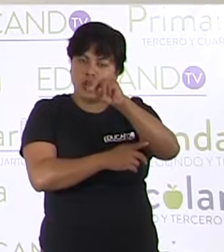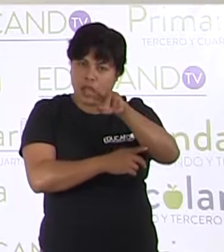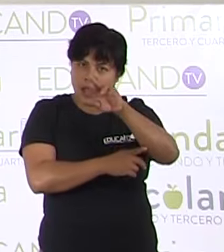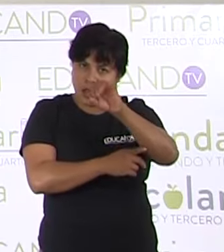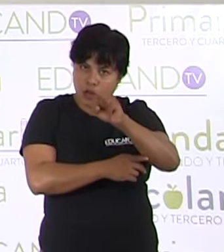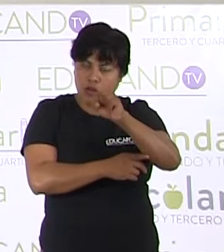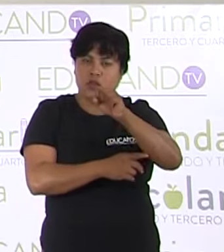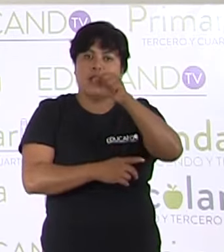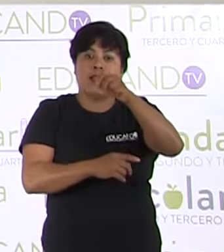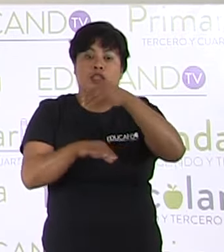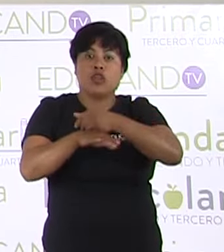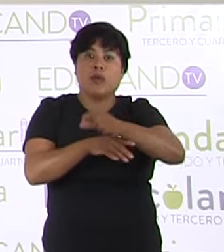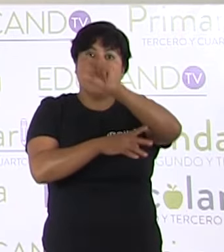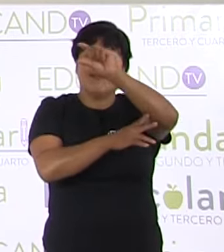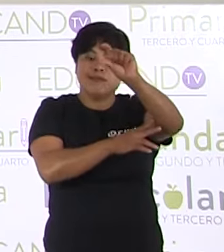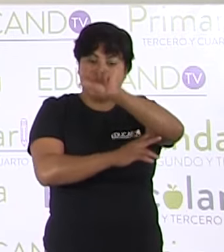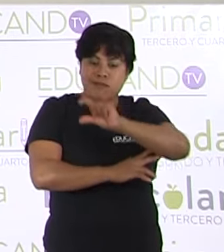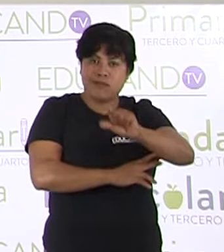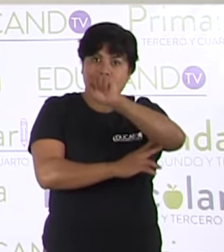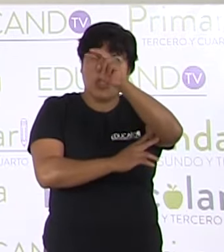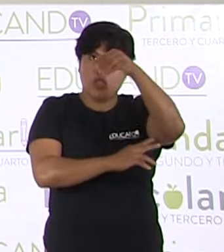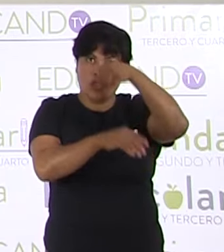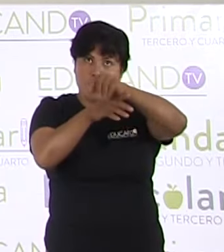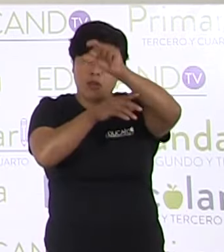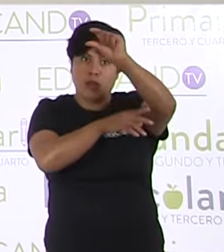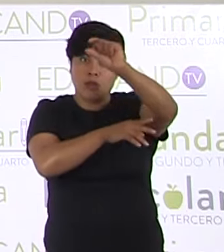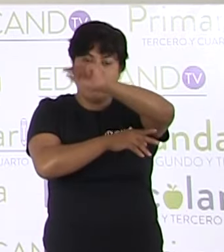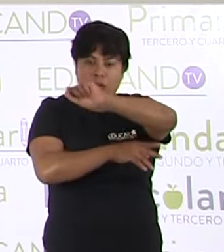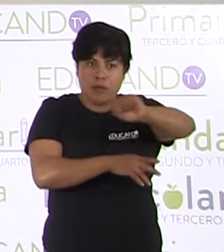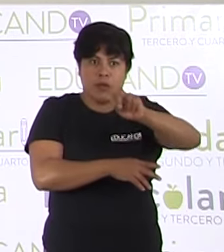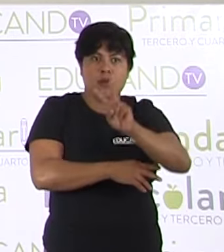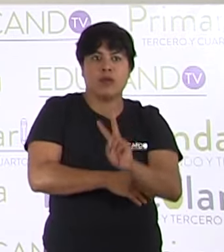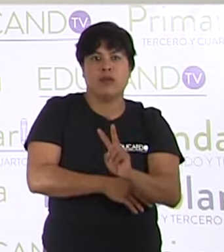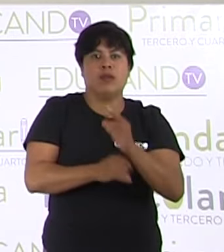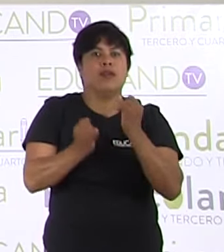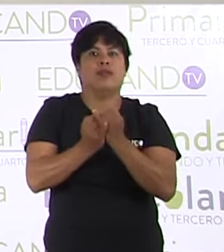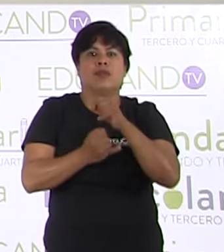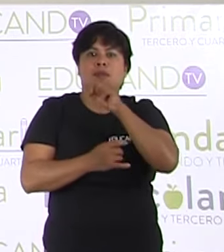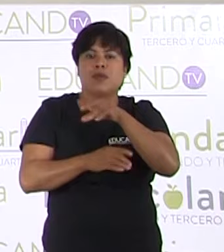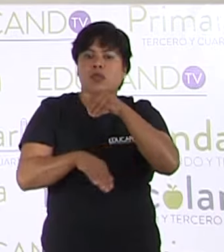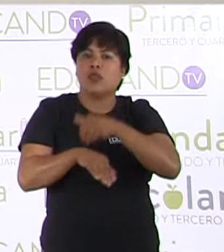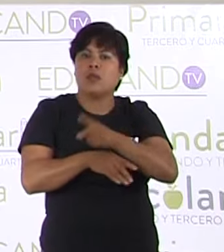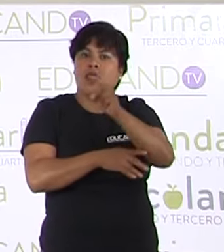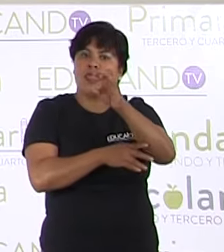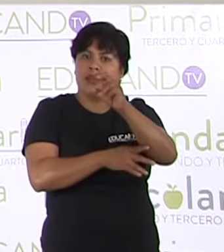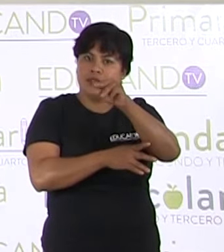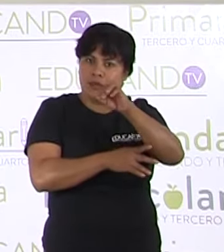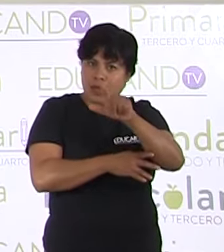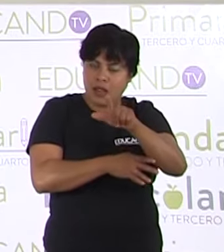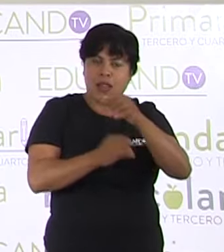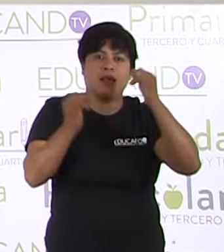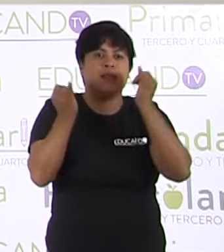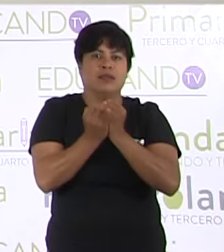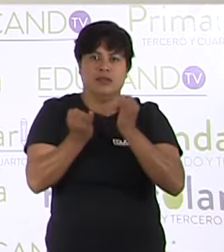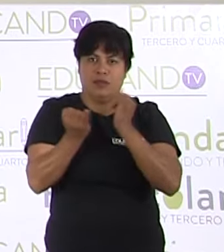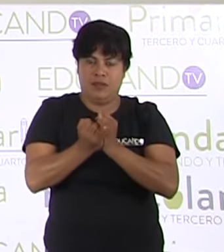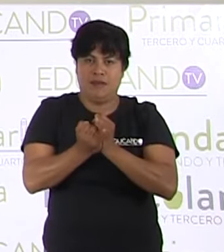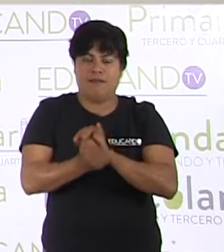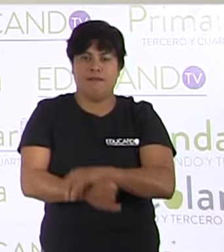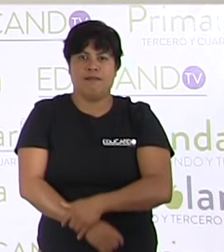que vimos en la clase en Perdón en el en la recta anterior pero con números decimales de